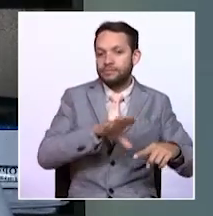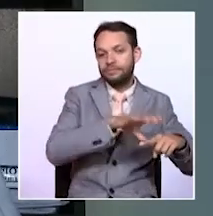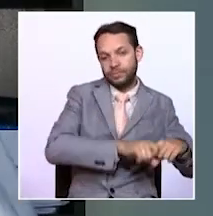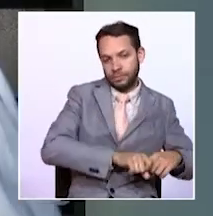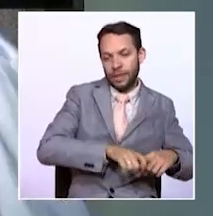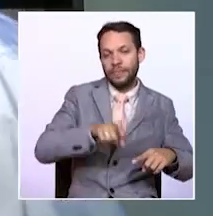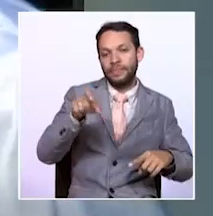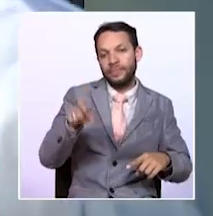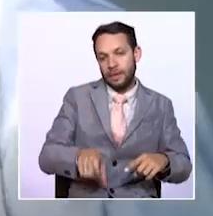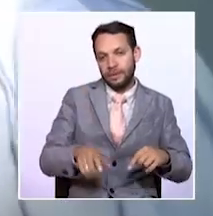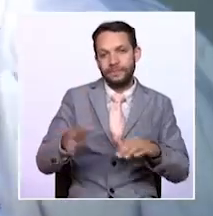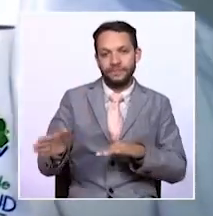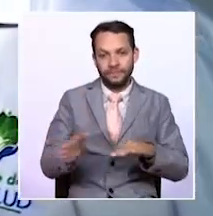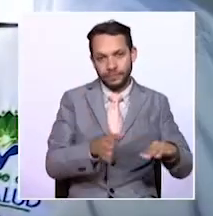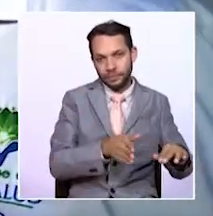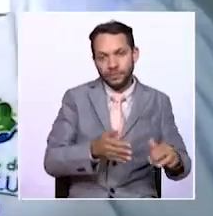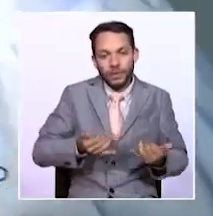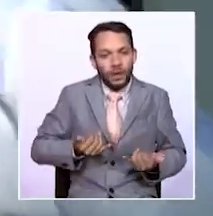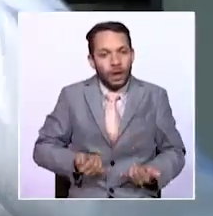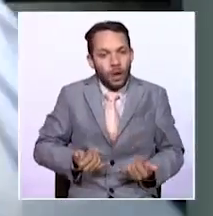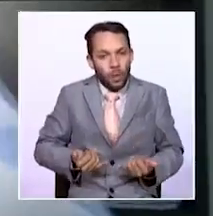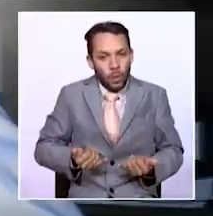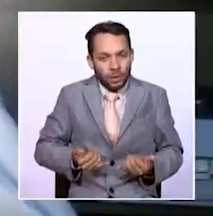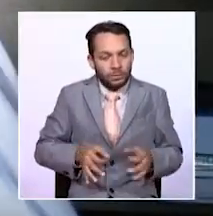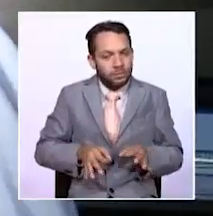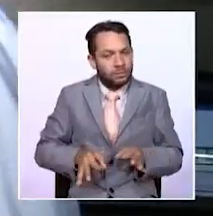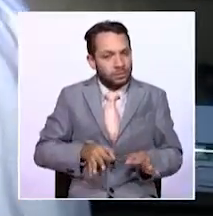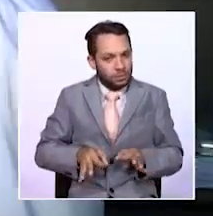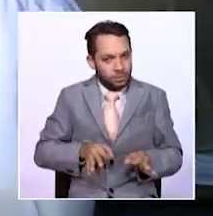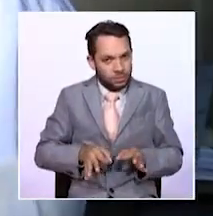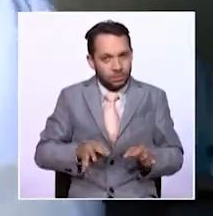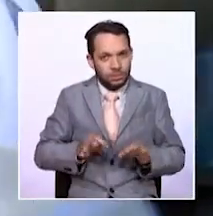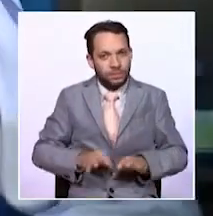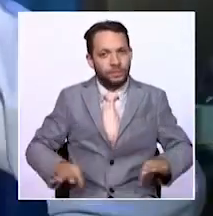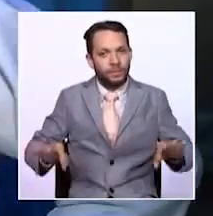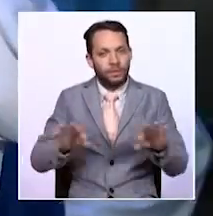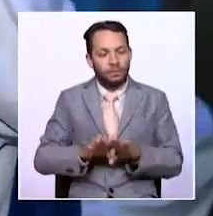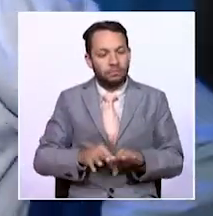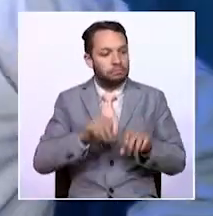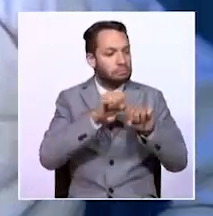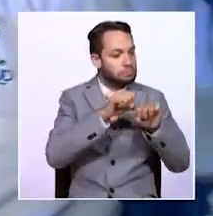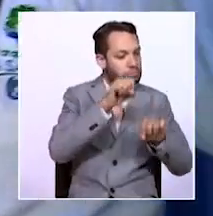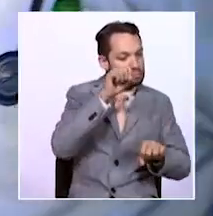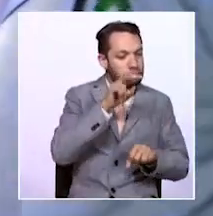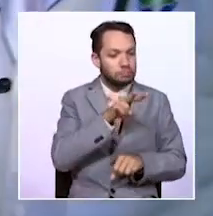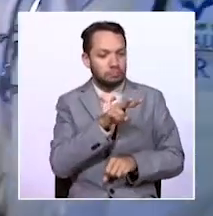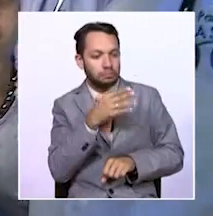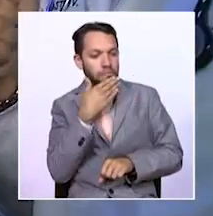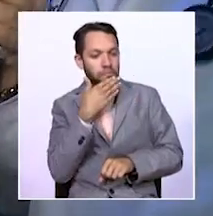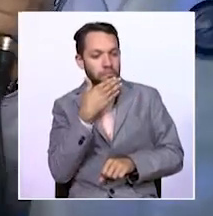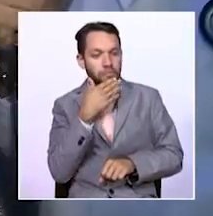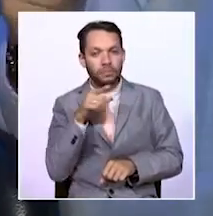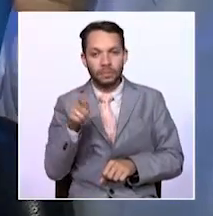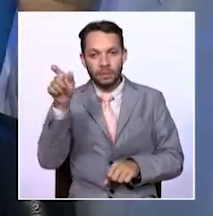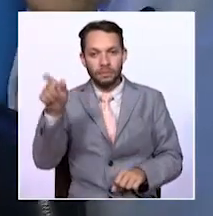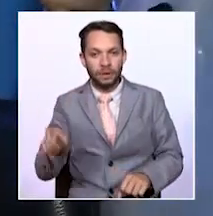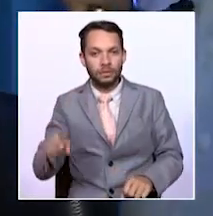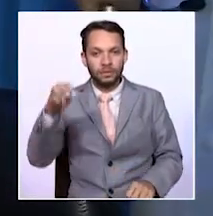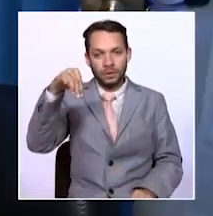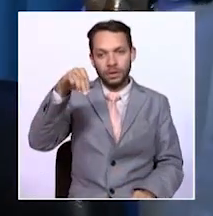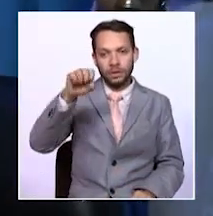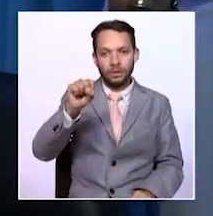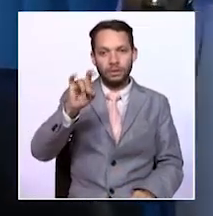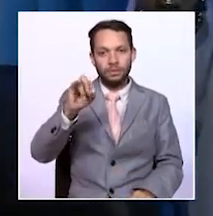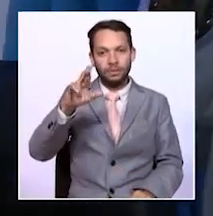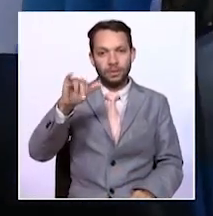salud. Entonces ahorita vamos a ver cómo el doctor Mauricio Rojas comienza